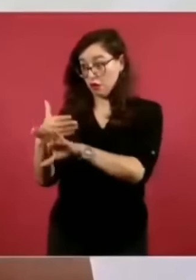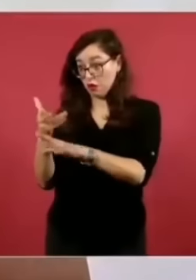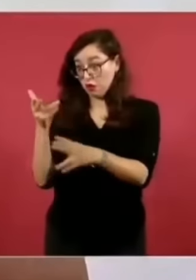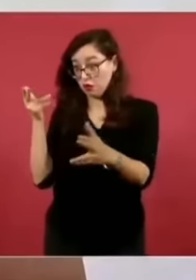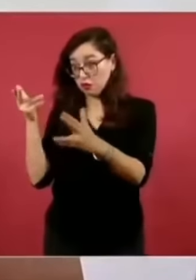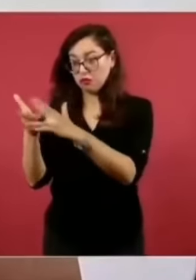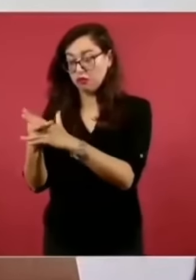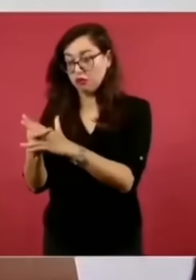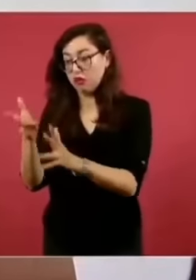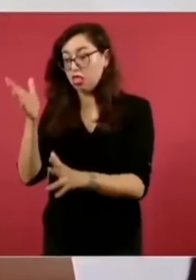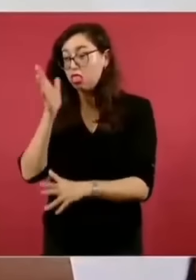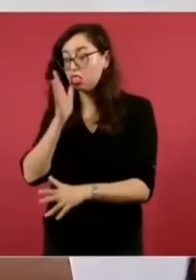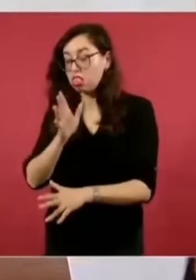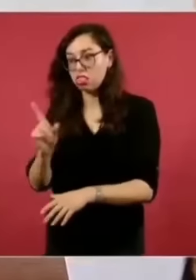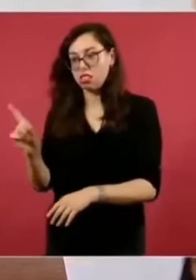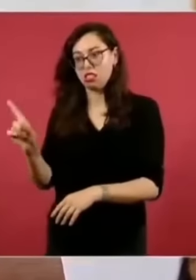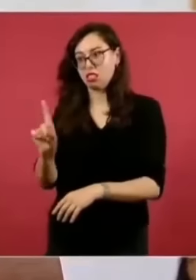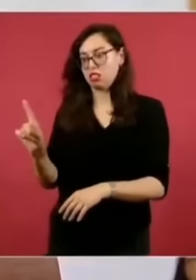nosotros